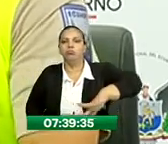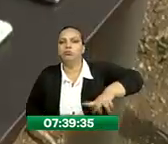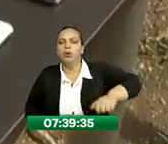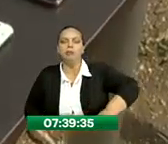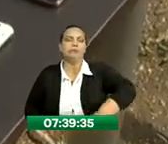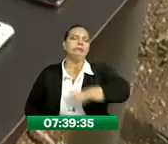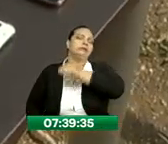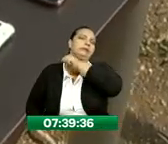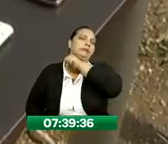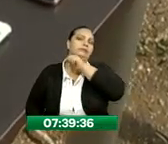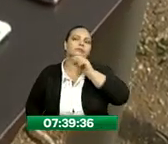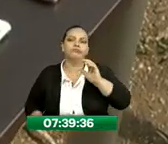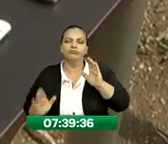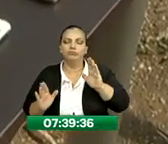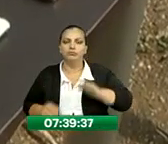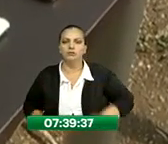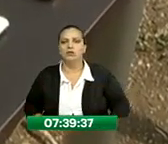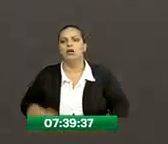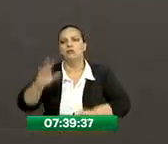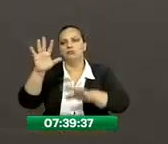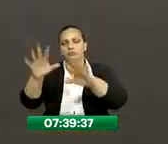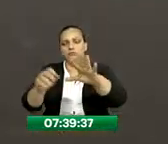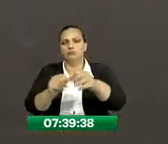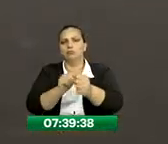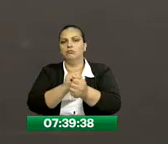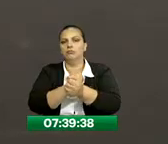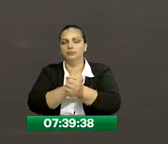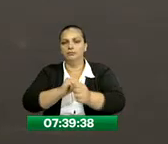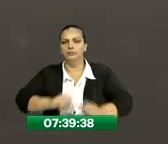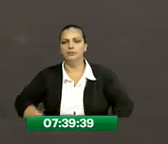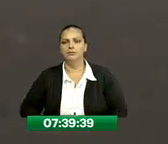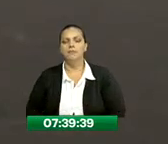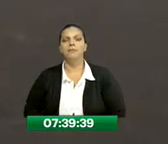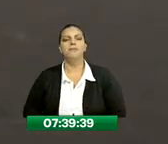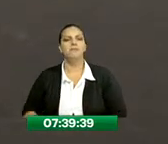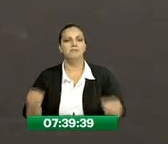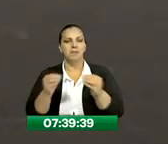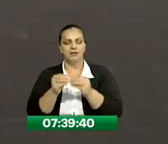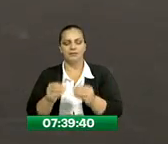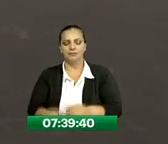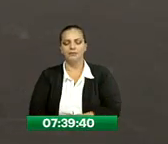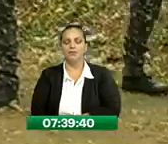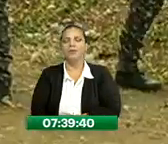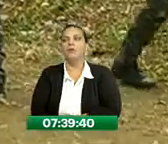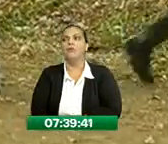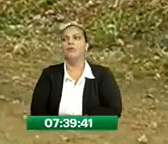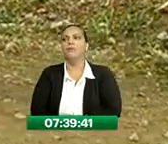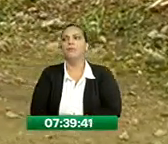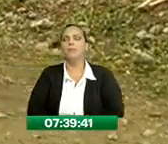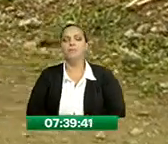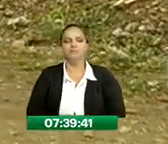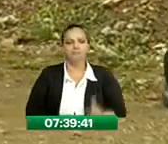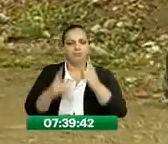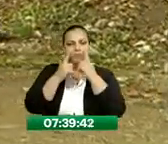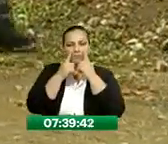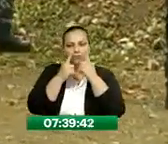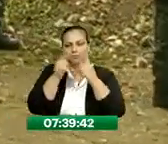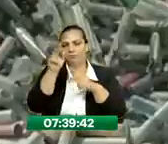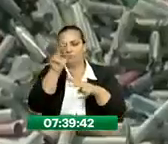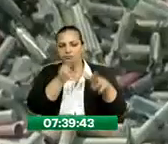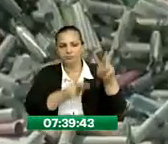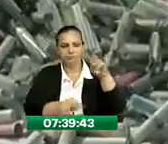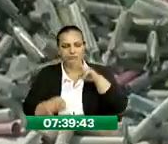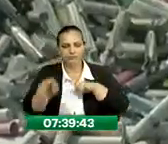delictivos. Las tareas no solo se quedaron allí, fueron en busca de controlar y preservar más todavía la tranquilidad